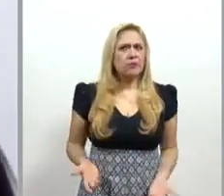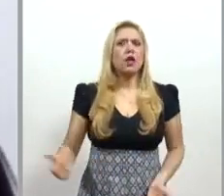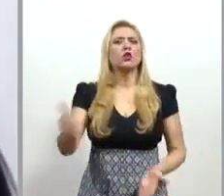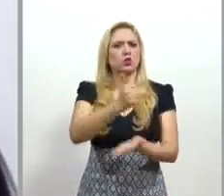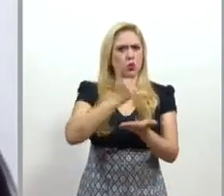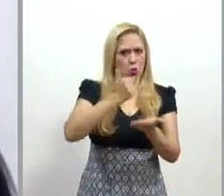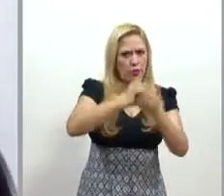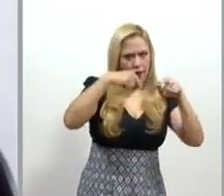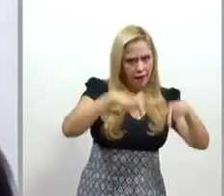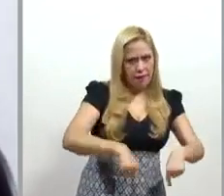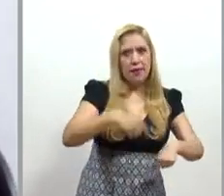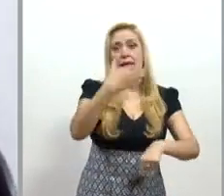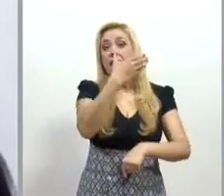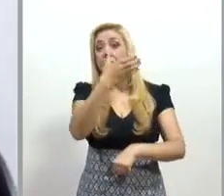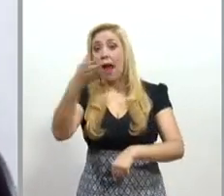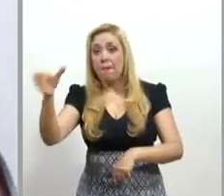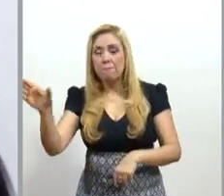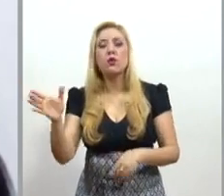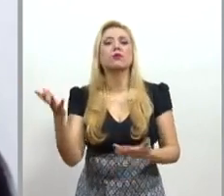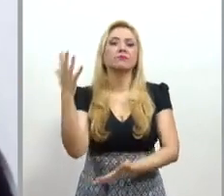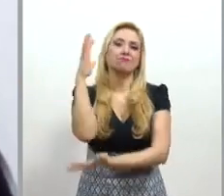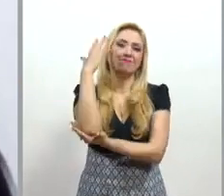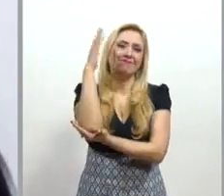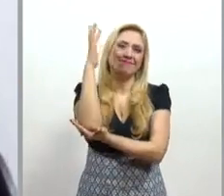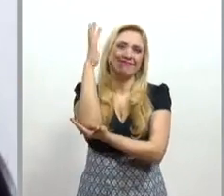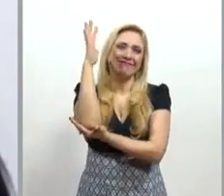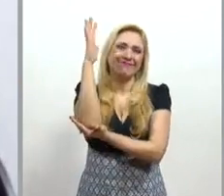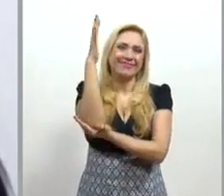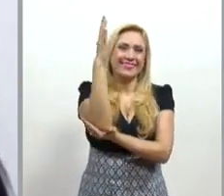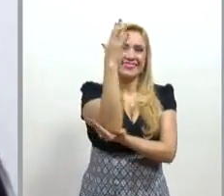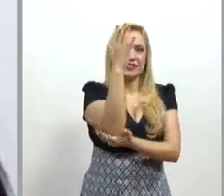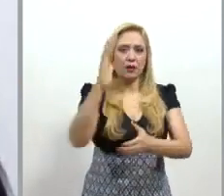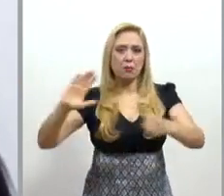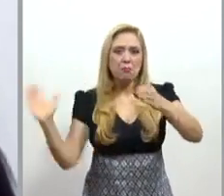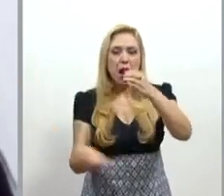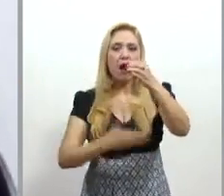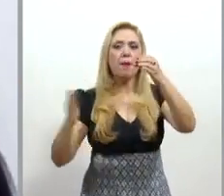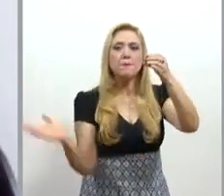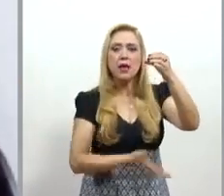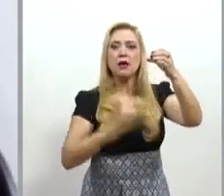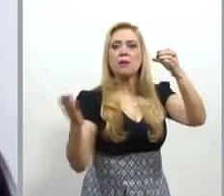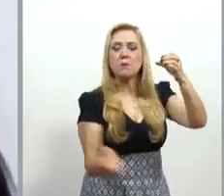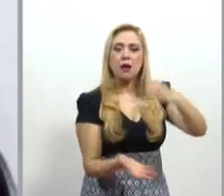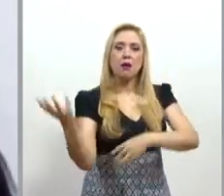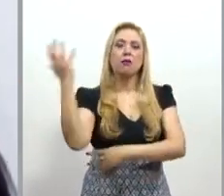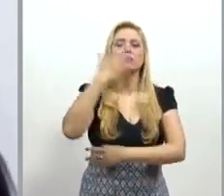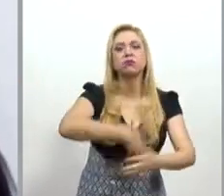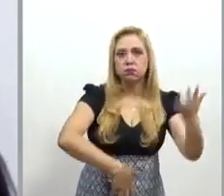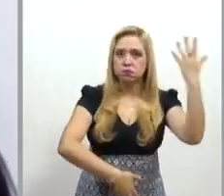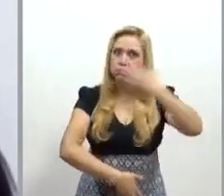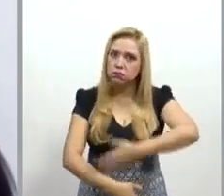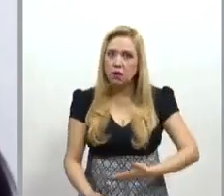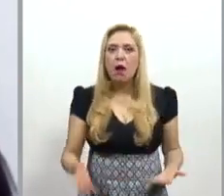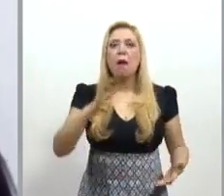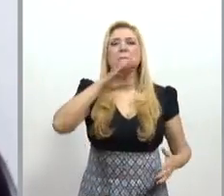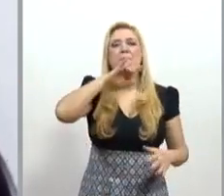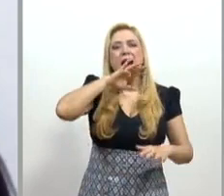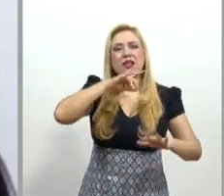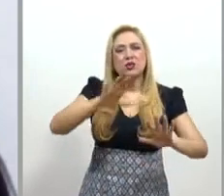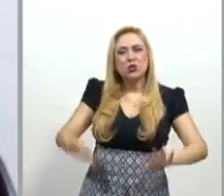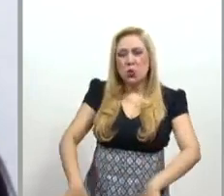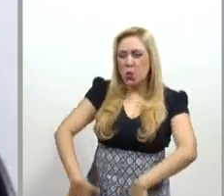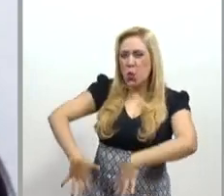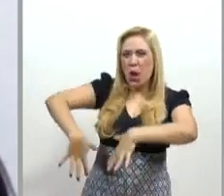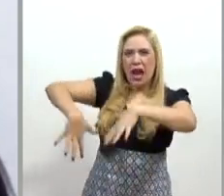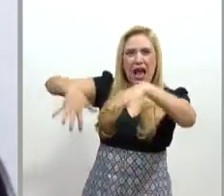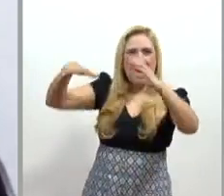como en el campo son, por ejemplo, la deforestación, que puede liberar dióxido de carbono. Los vertederos de basura también son una fuente muy